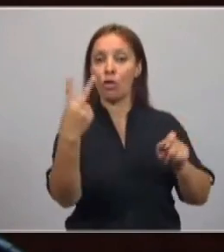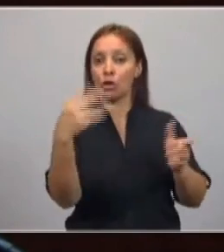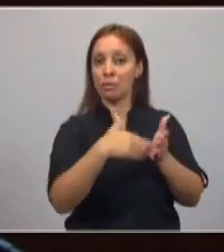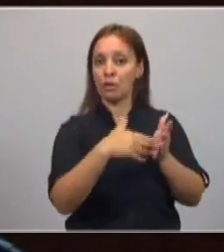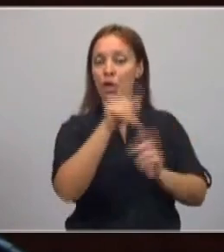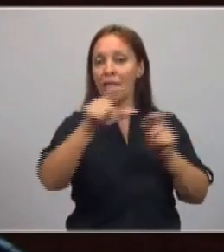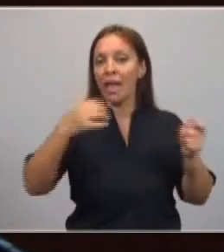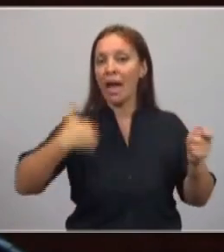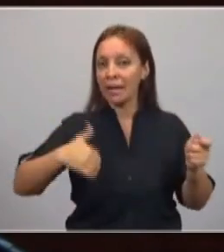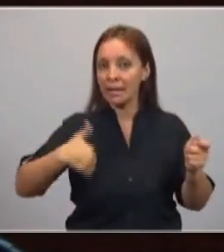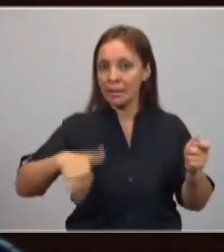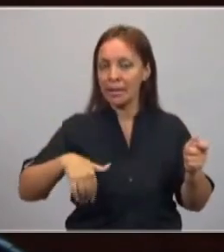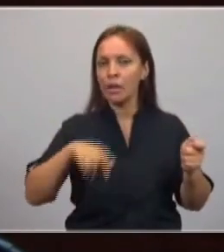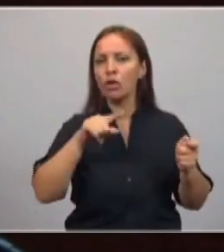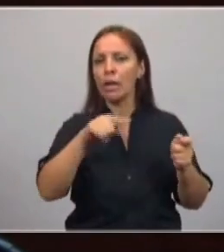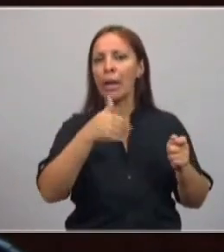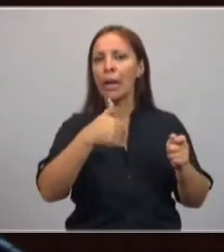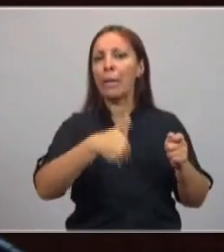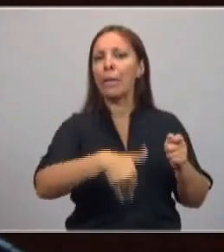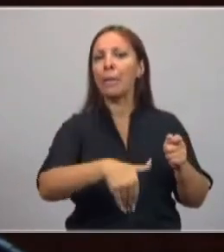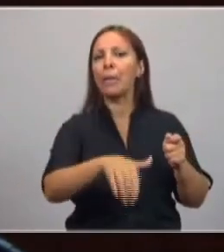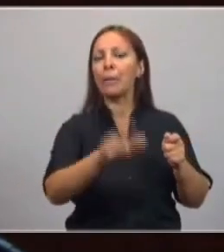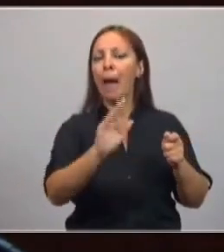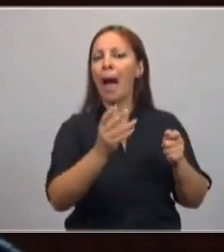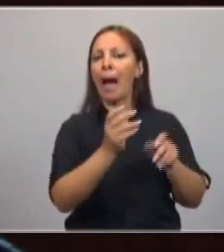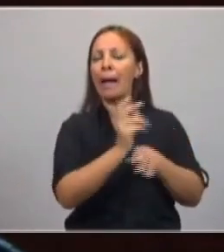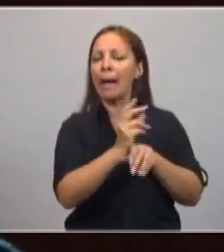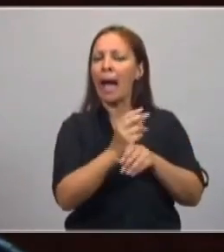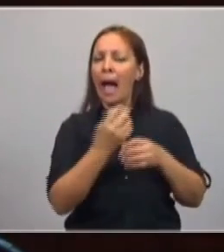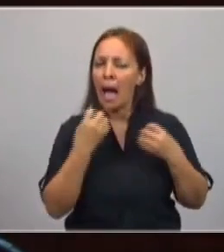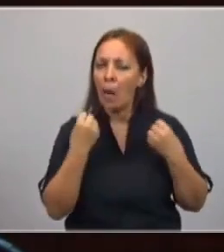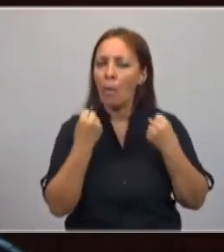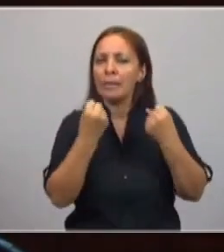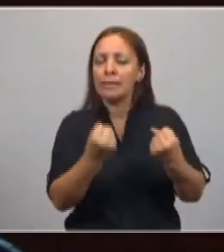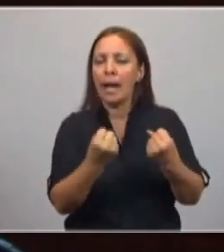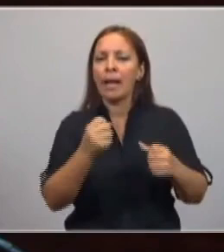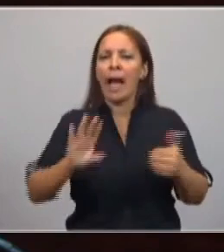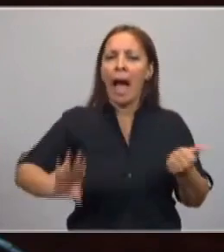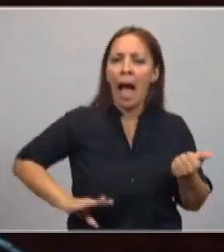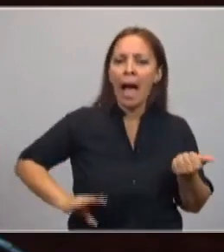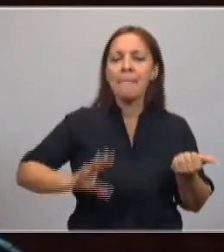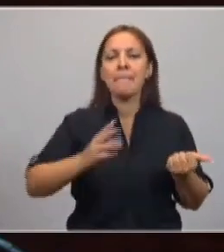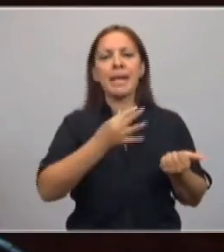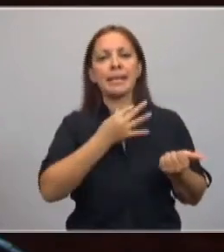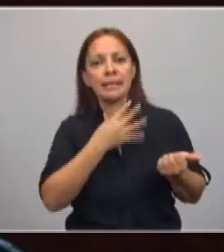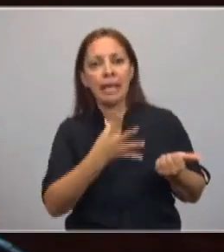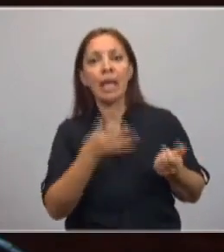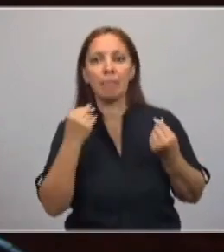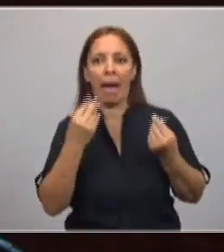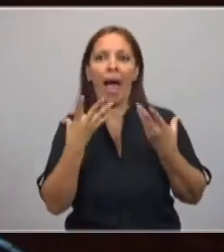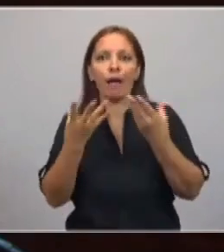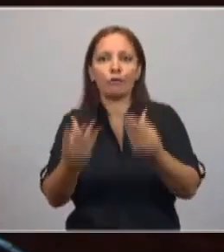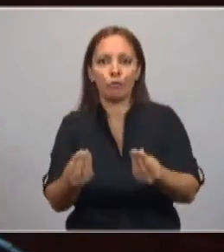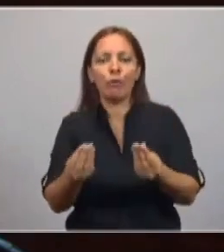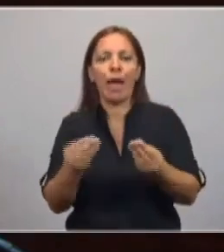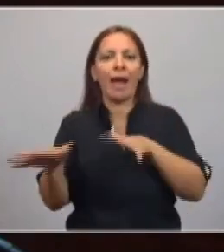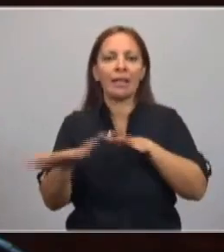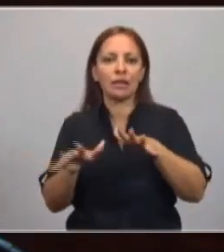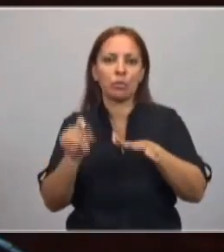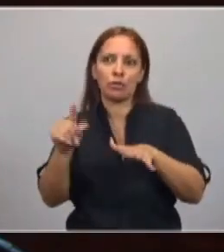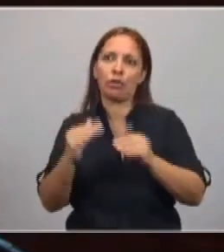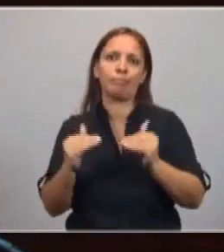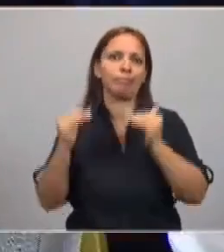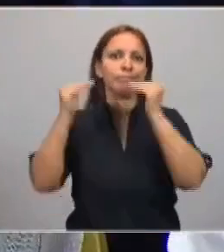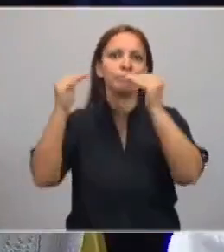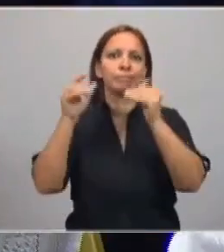que economizarán hasta sobre su hambre y su sed para responder a la situación suprema de